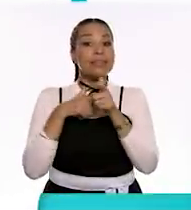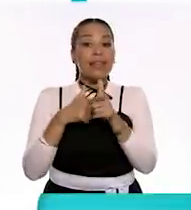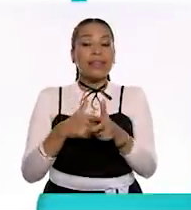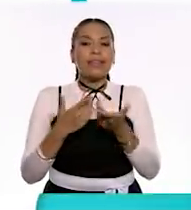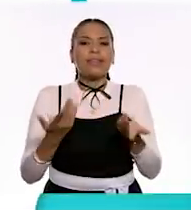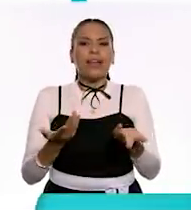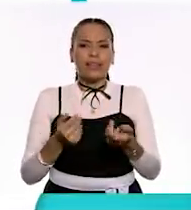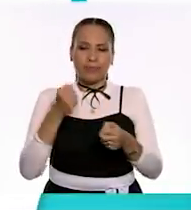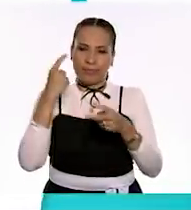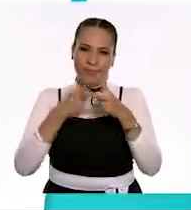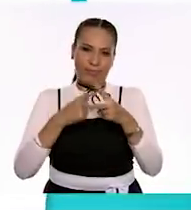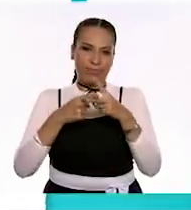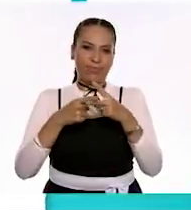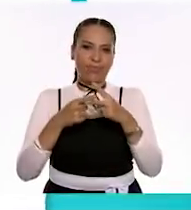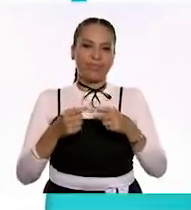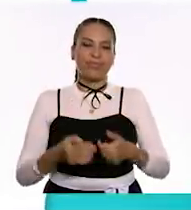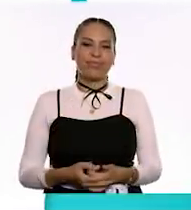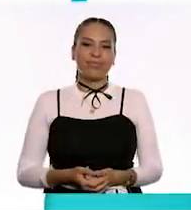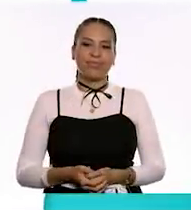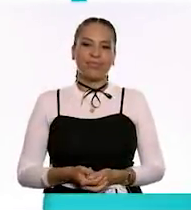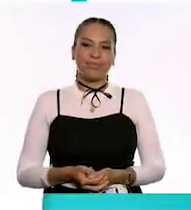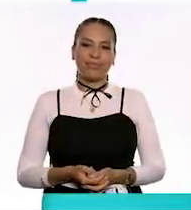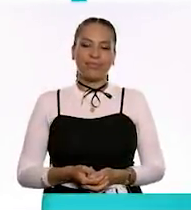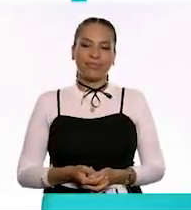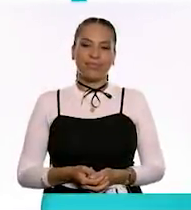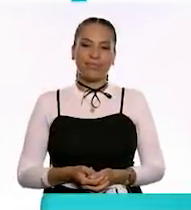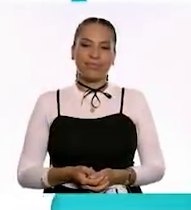Continuamos con matemáticas.